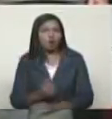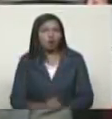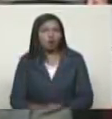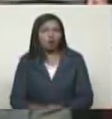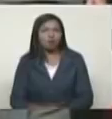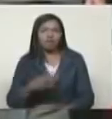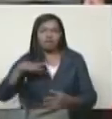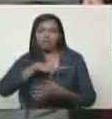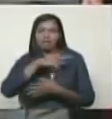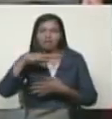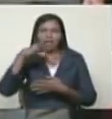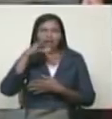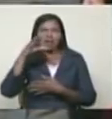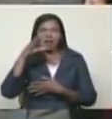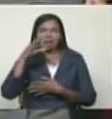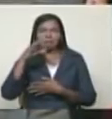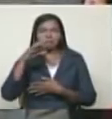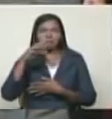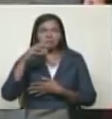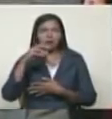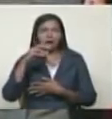el alma en pena,